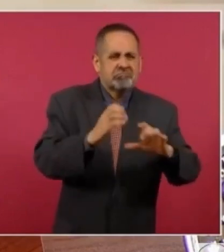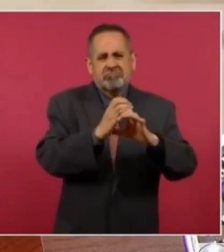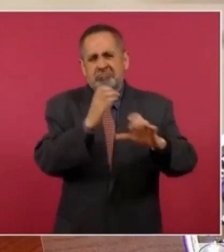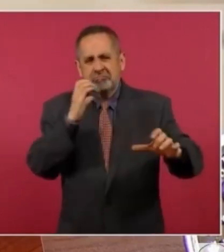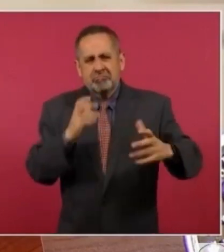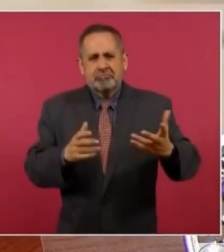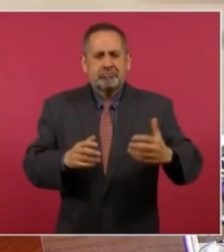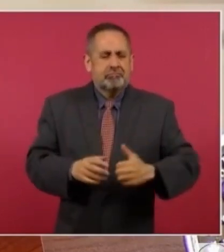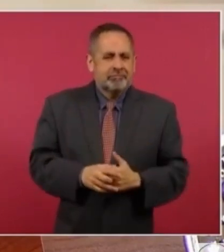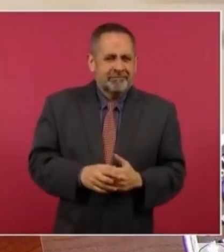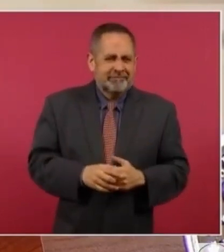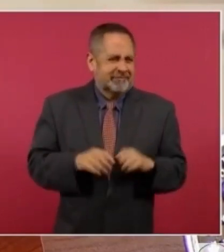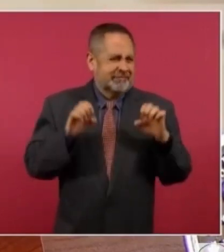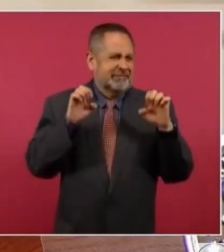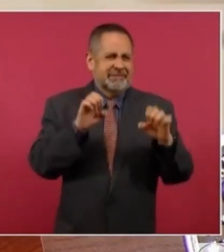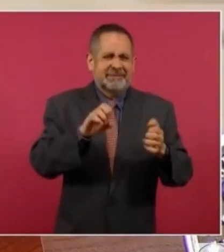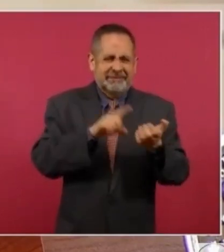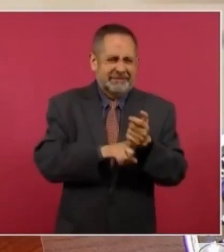apá.